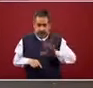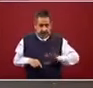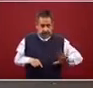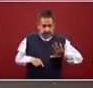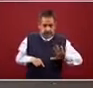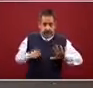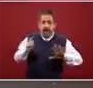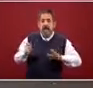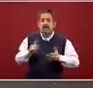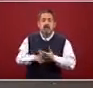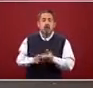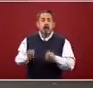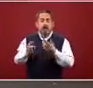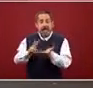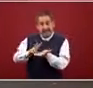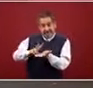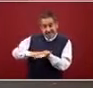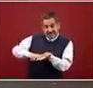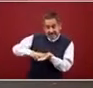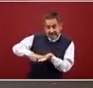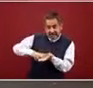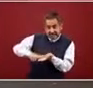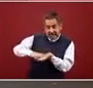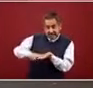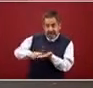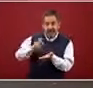salud. Lo que está en verde, con un